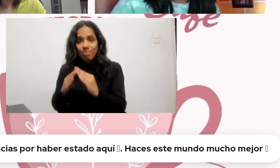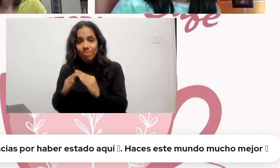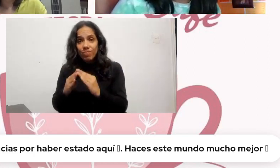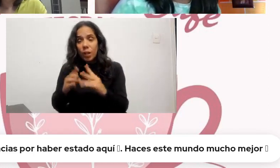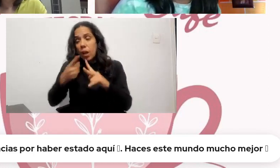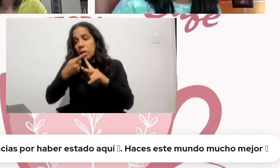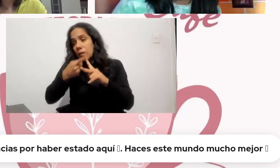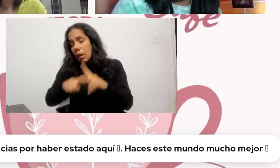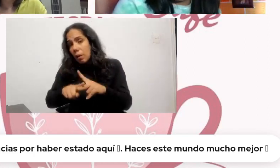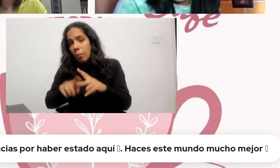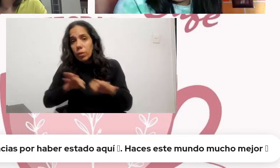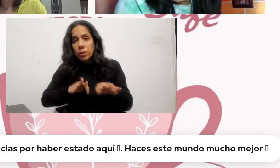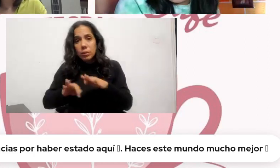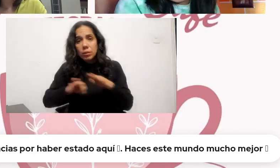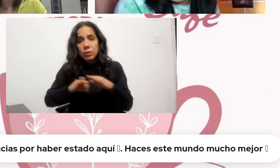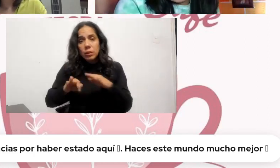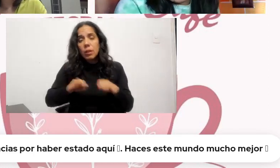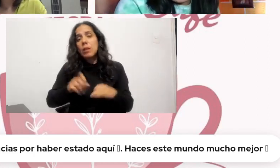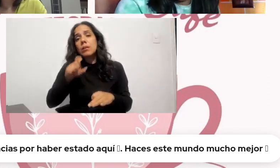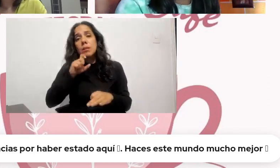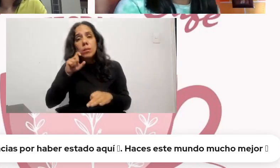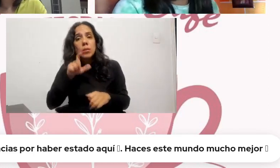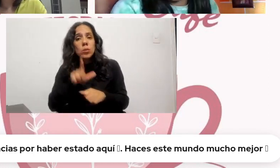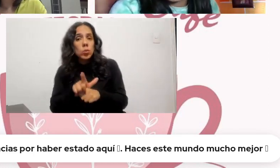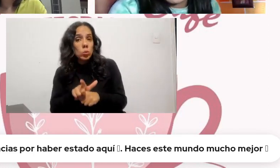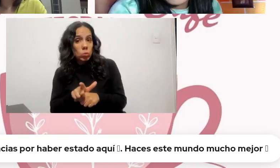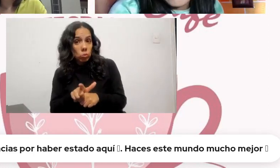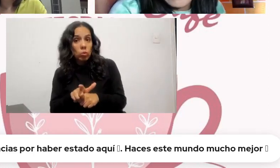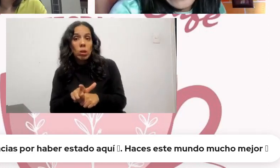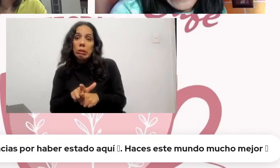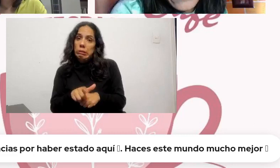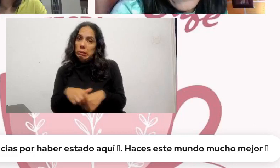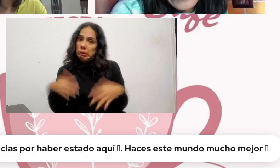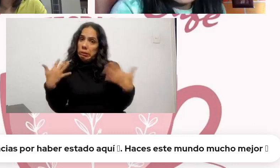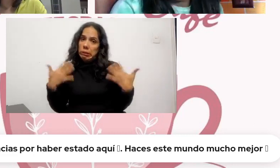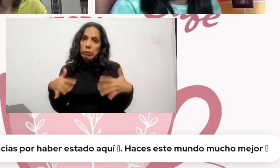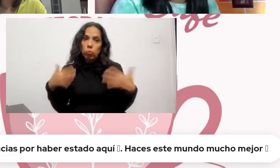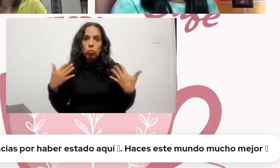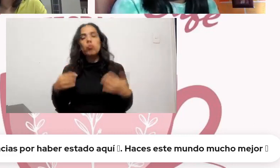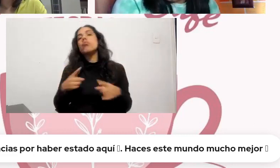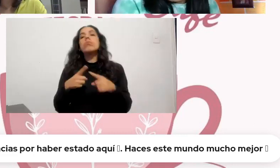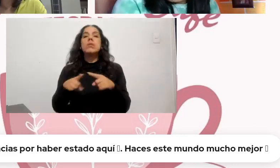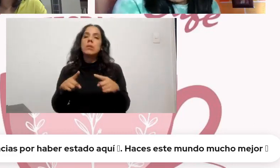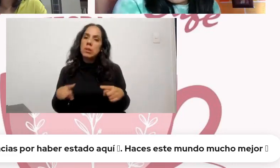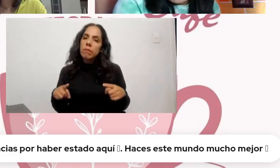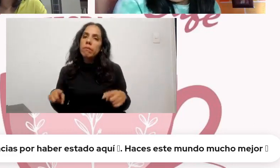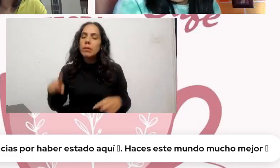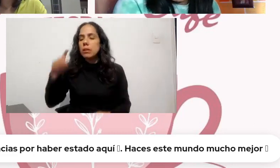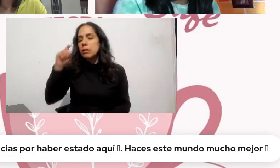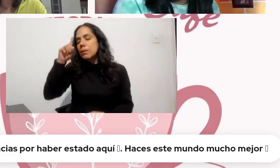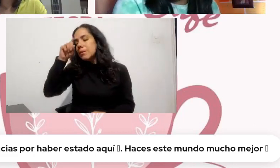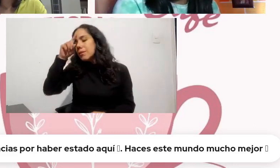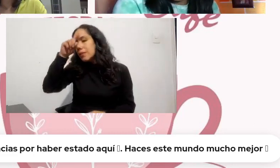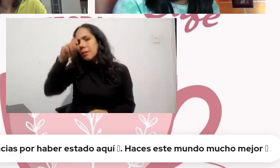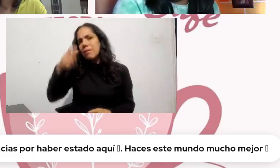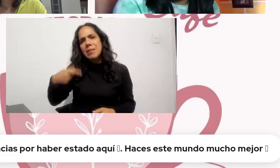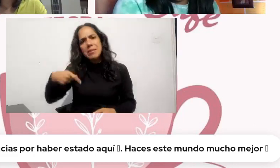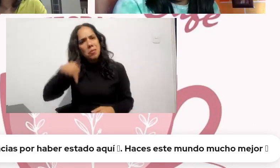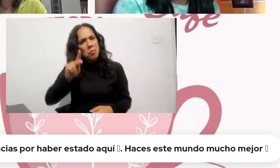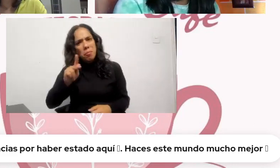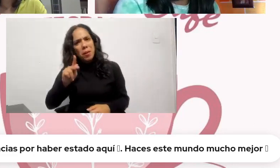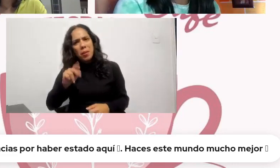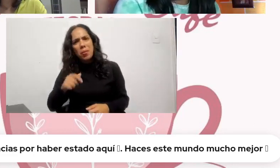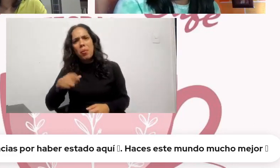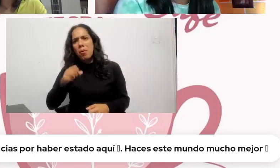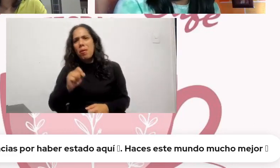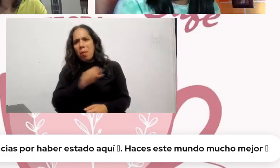dando y decirle a toda tu audiencia también y a todos los que me mandaron un comentarito, pues que vale la pena luchar y seguir luchando por nuestros